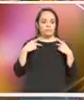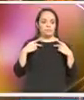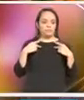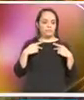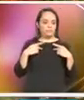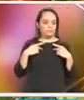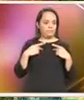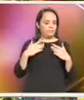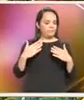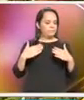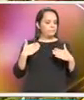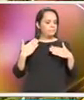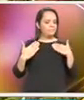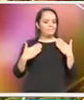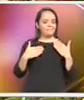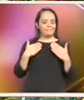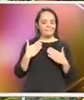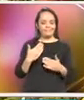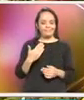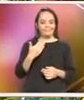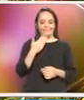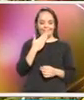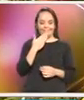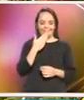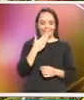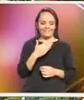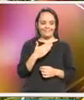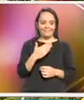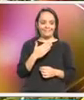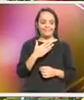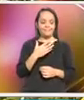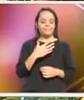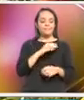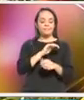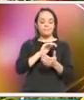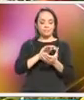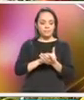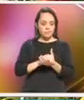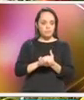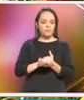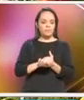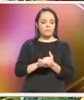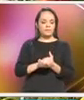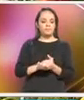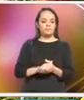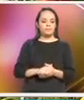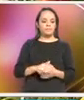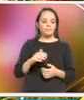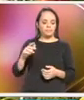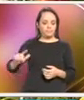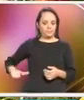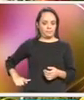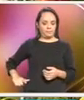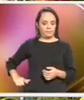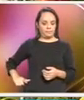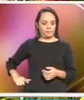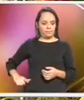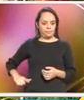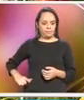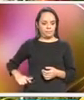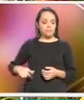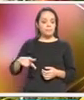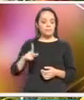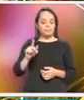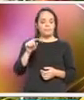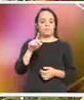su carisma, Sí. o sea, inmediatamente que su esposo pues ha estado en el poder, Sí. ella ha adoptado una personalidad donde ayuda